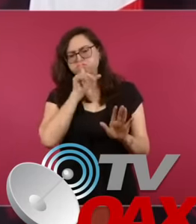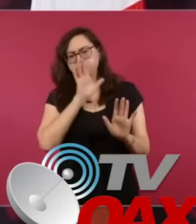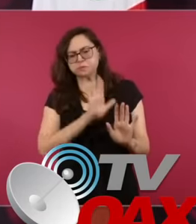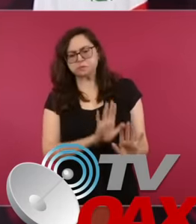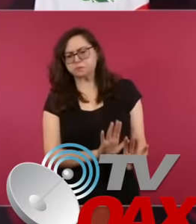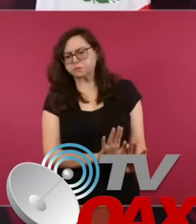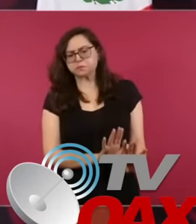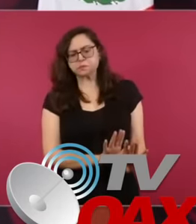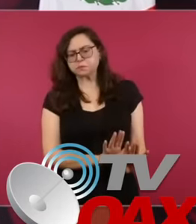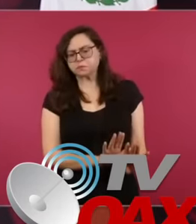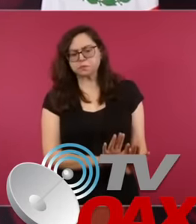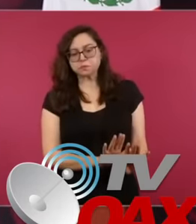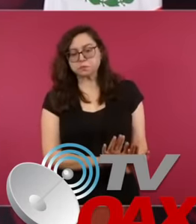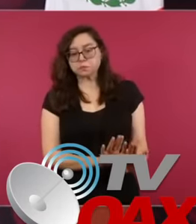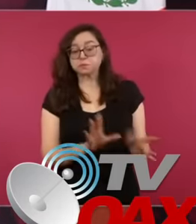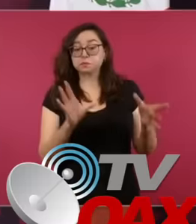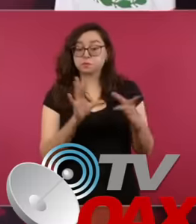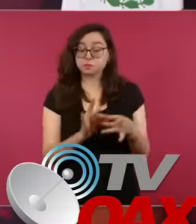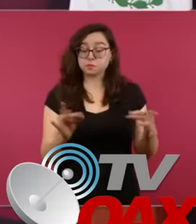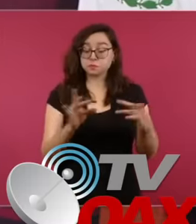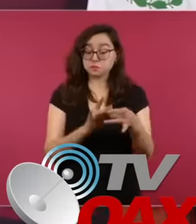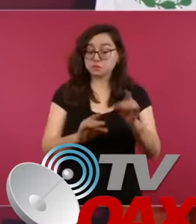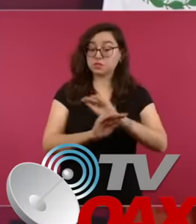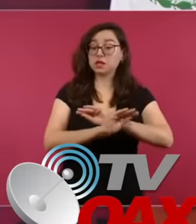cosas, pero